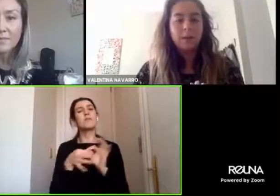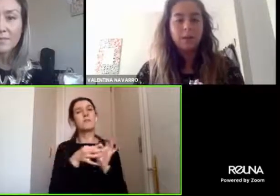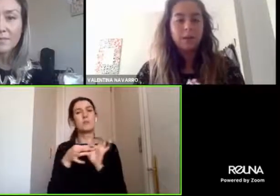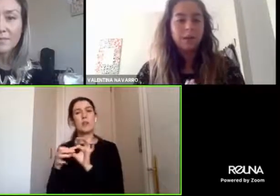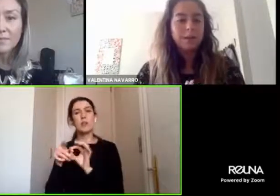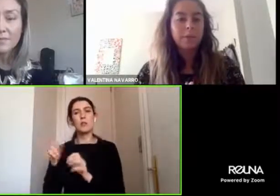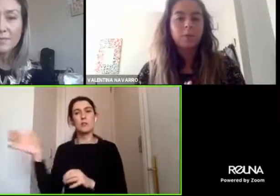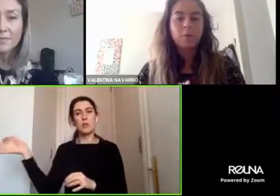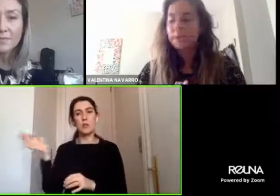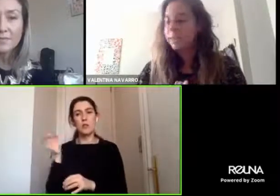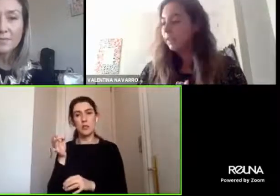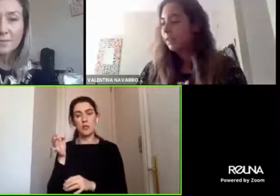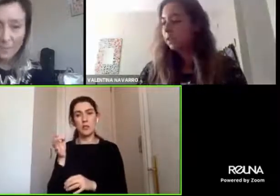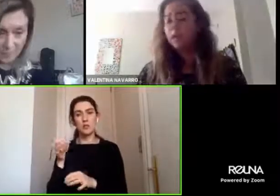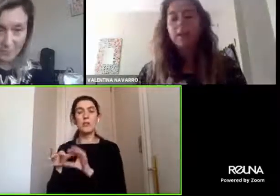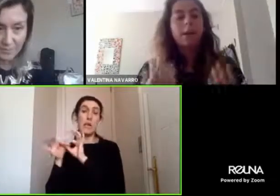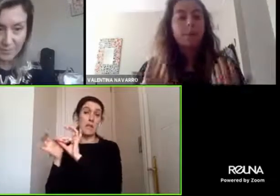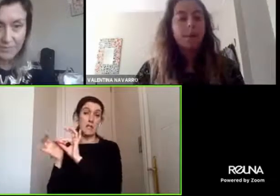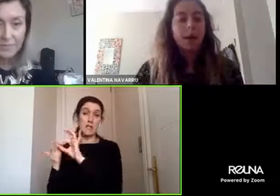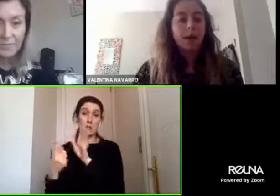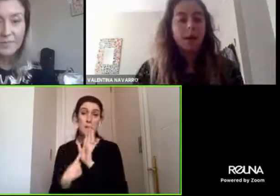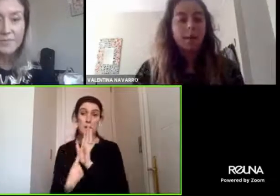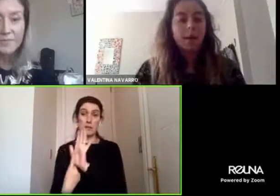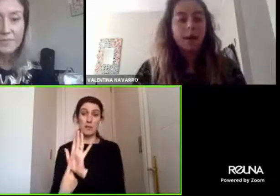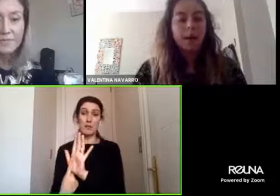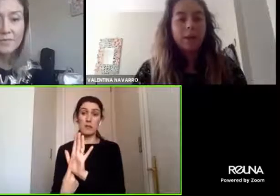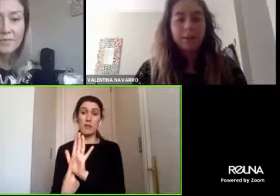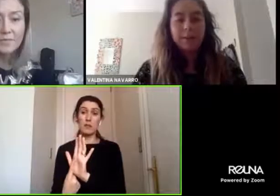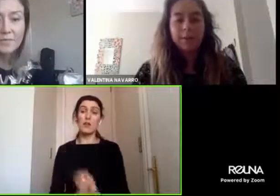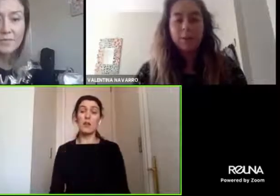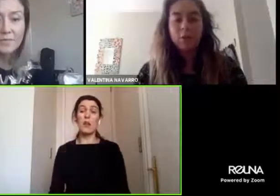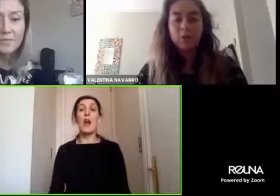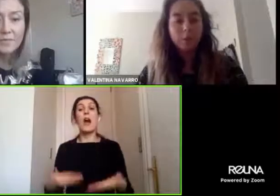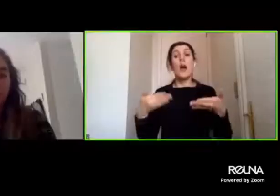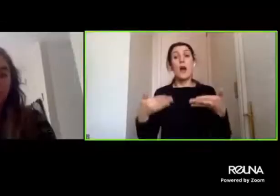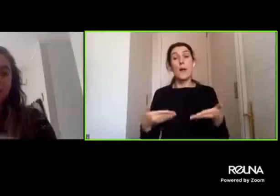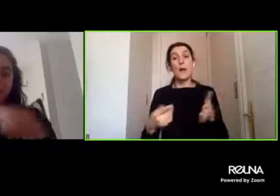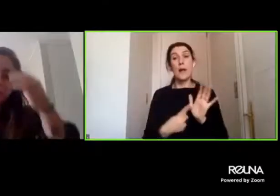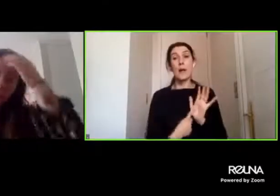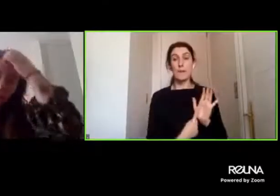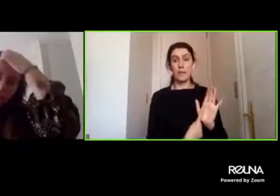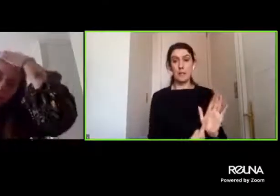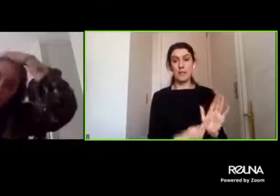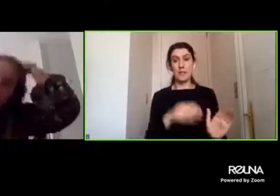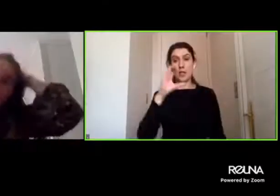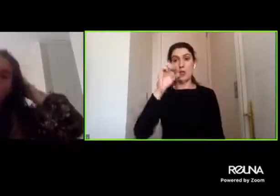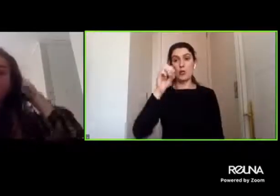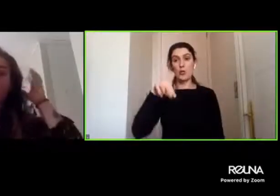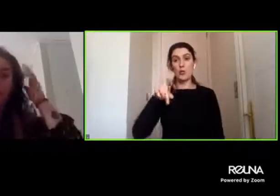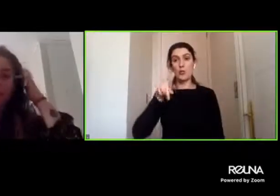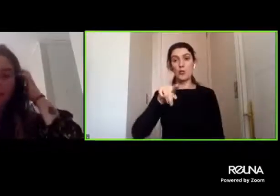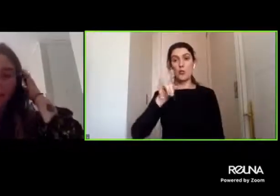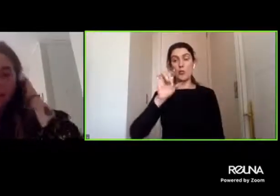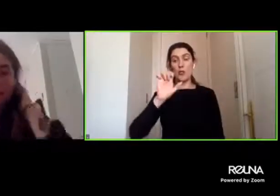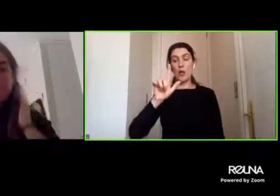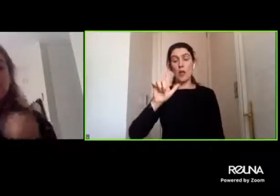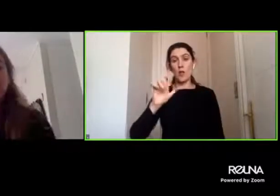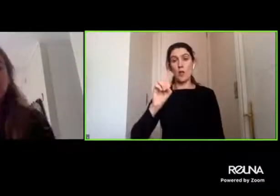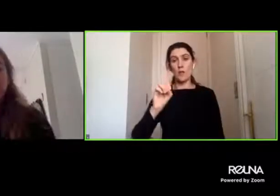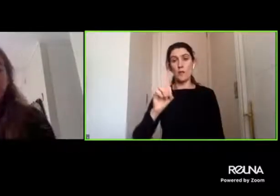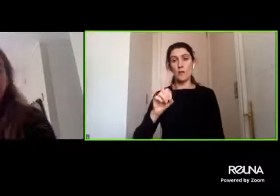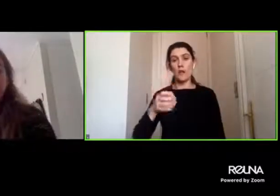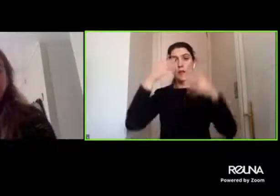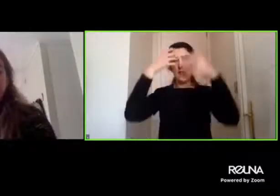muchas gracias por tu presentación va ahora a presentar Consuelo Reyes quien es neuropsicóloga clínica